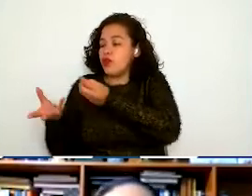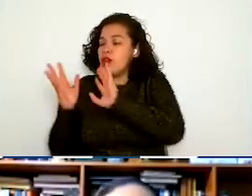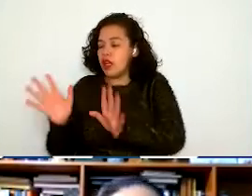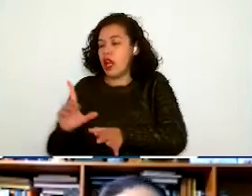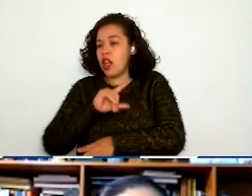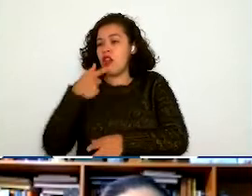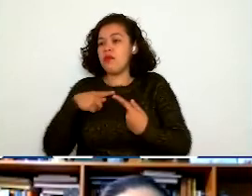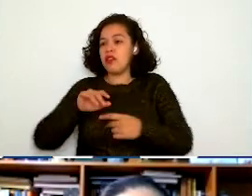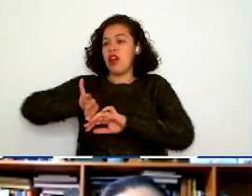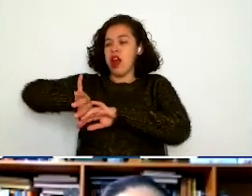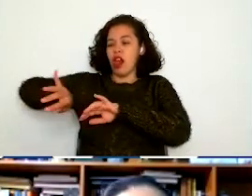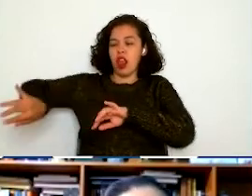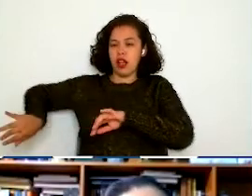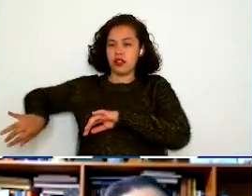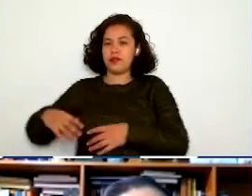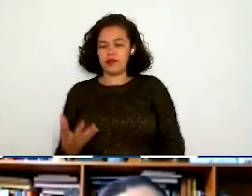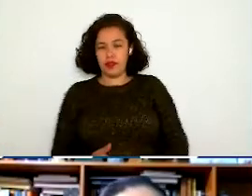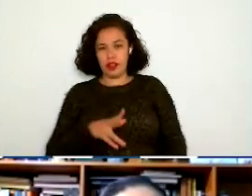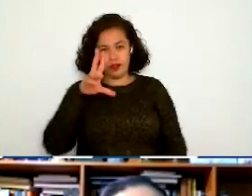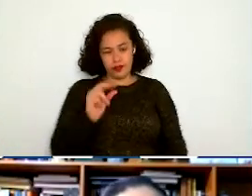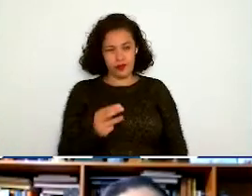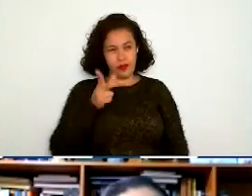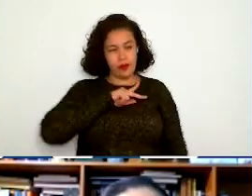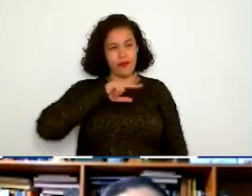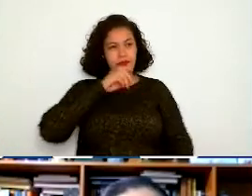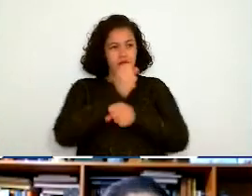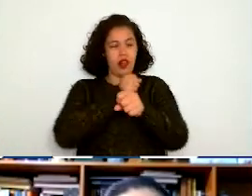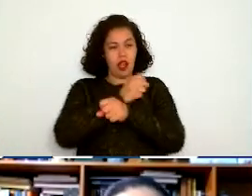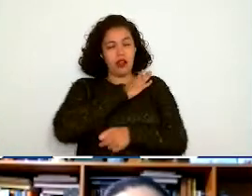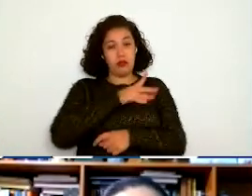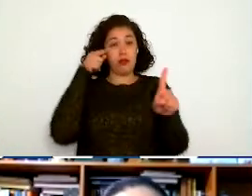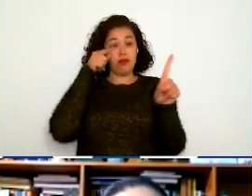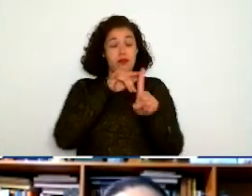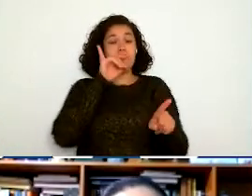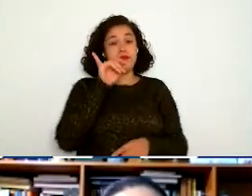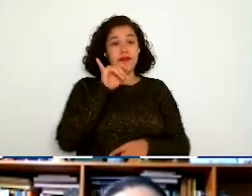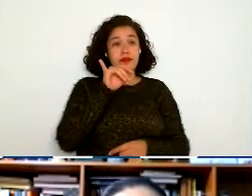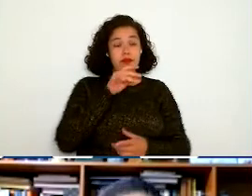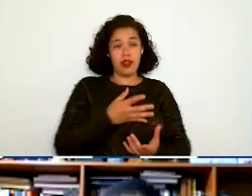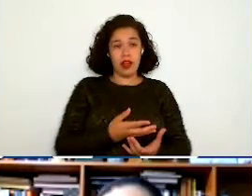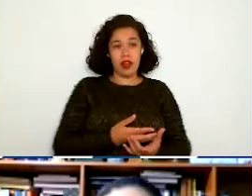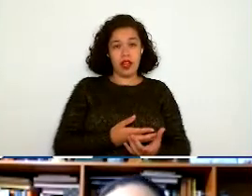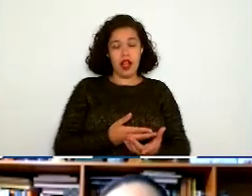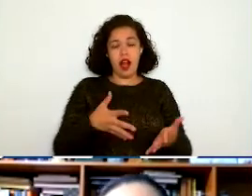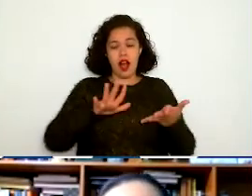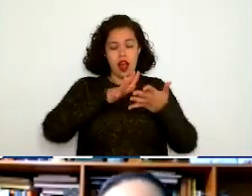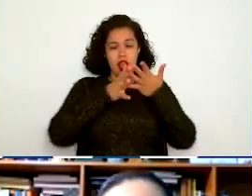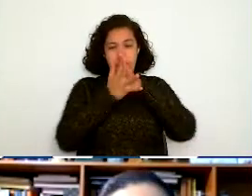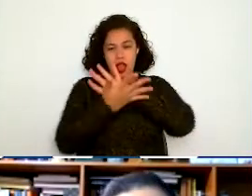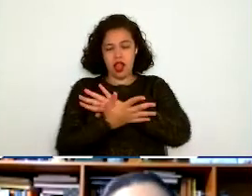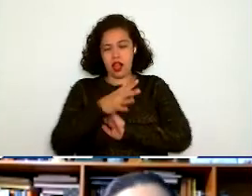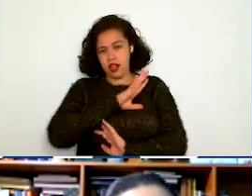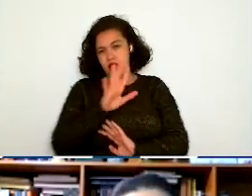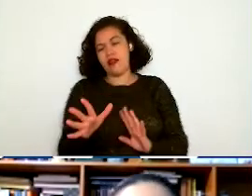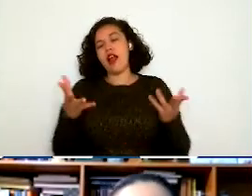de lado a la persona. Y la intención es que mi buena práctica, sí, ¿no? Se modifique, obviamente, la